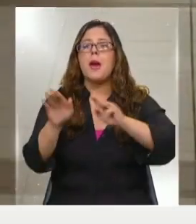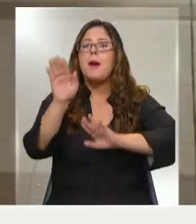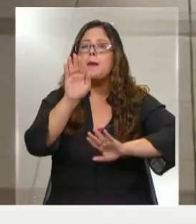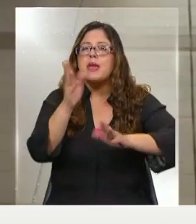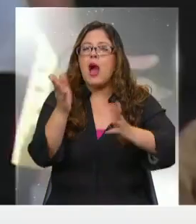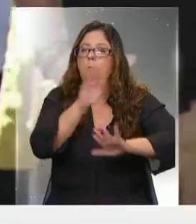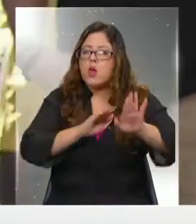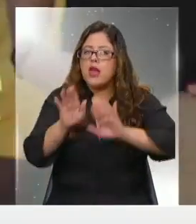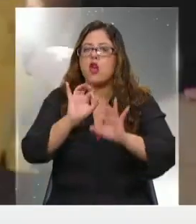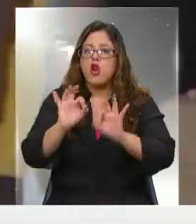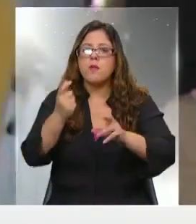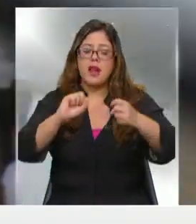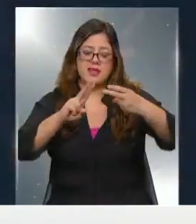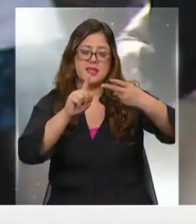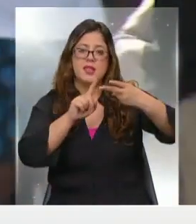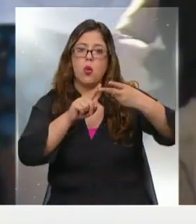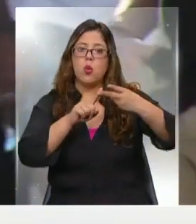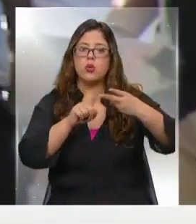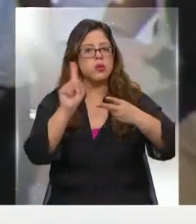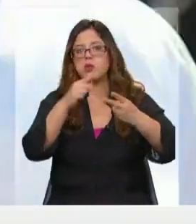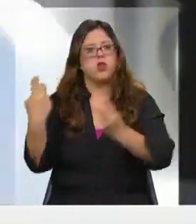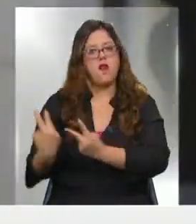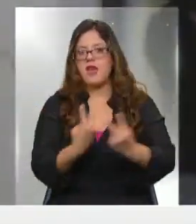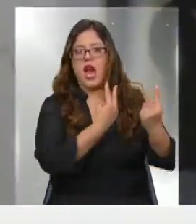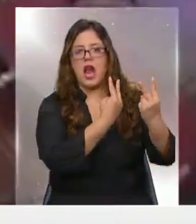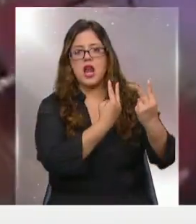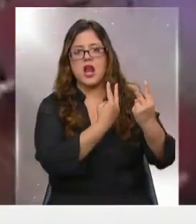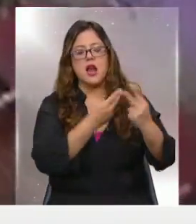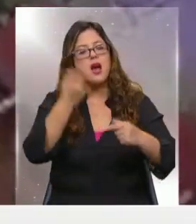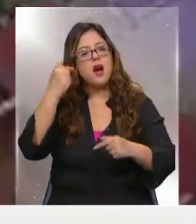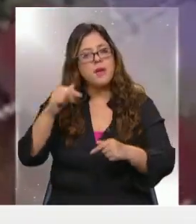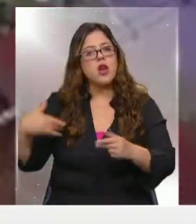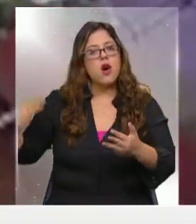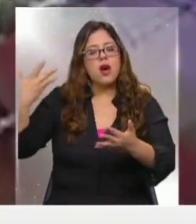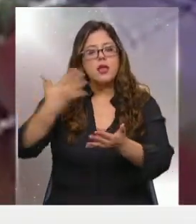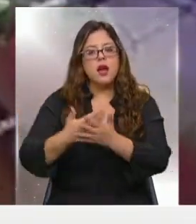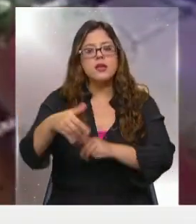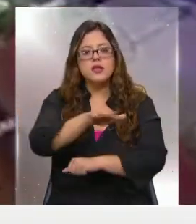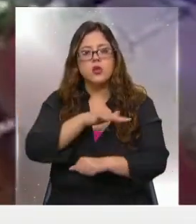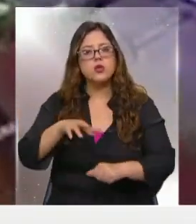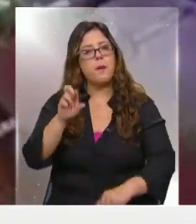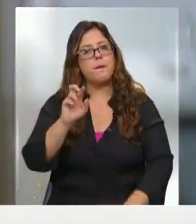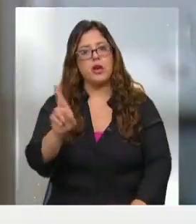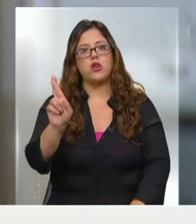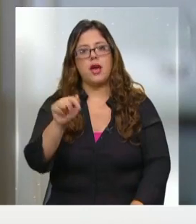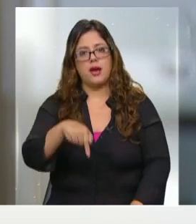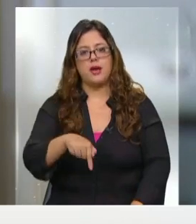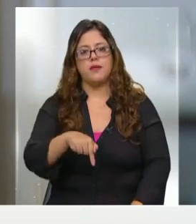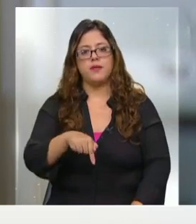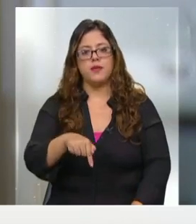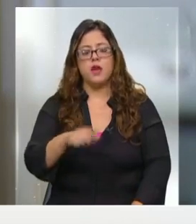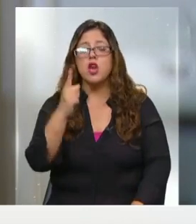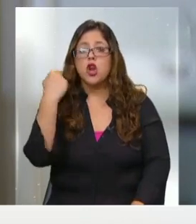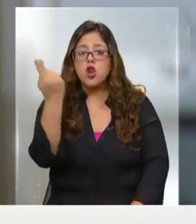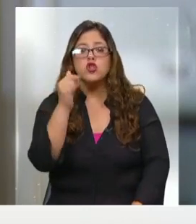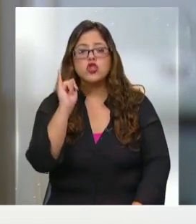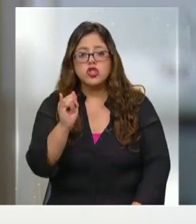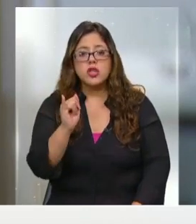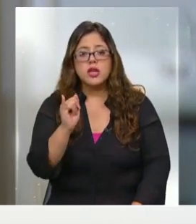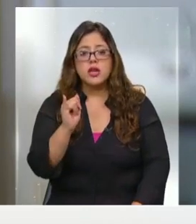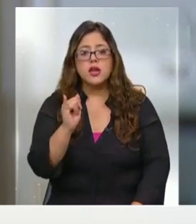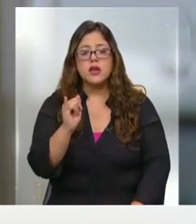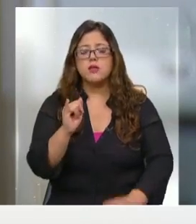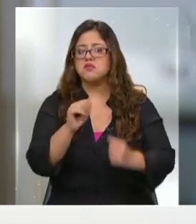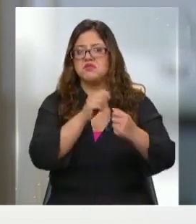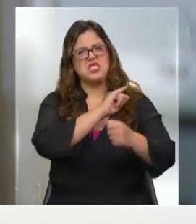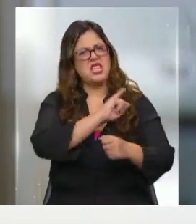en el nivel 4 recomiendan derechamente no viajar. Pero en los últimos años la situación ha empeorado. Nosotros efectivamente siempre estuvimos en el